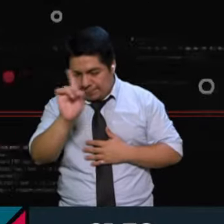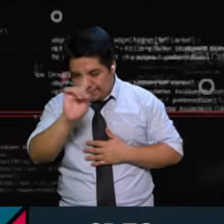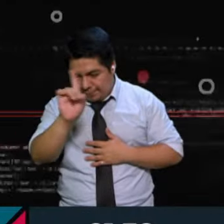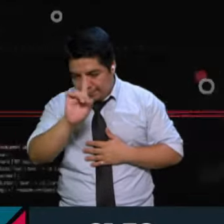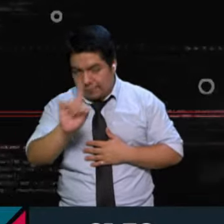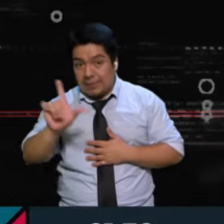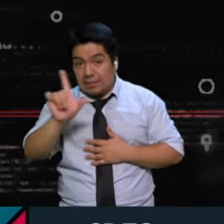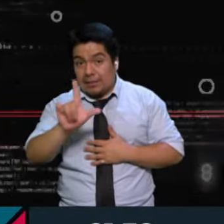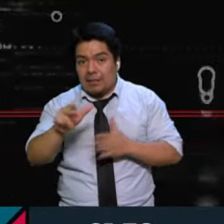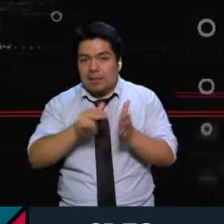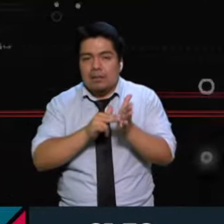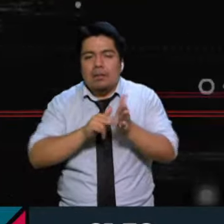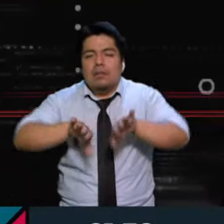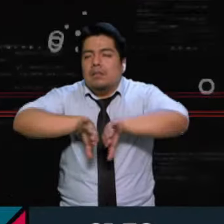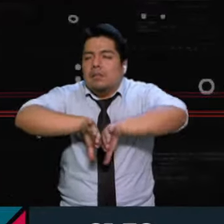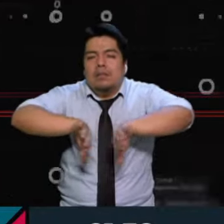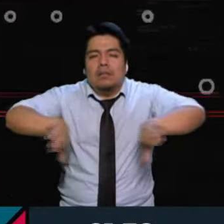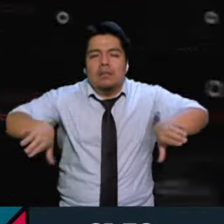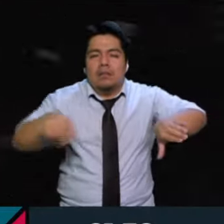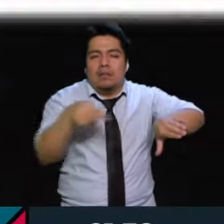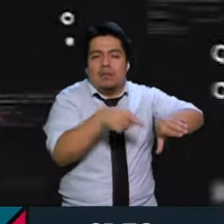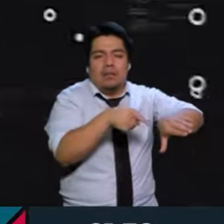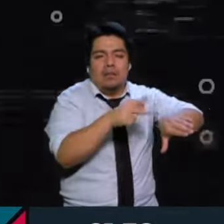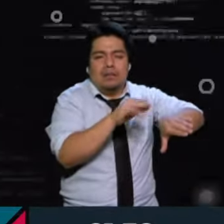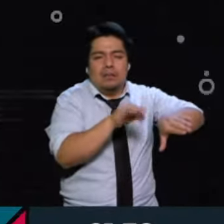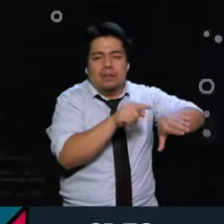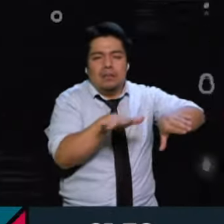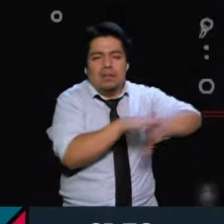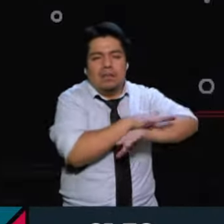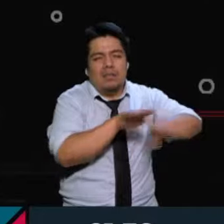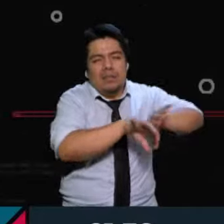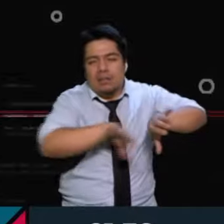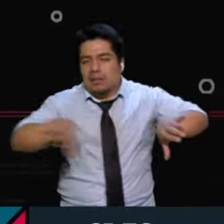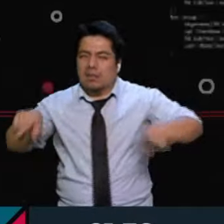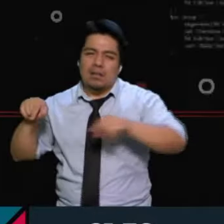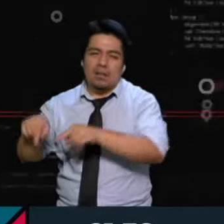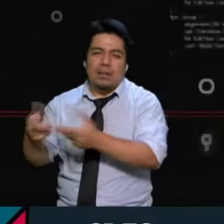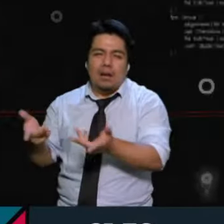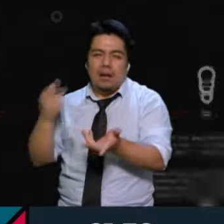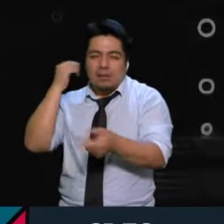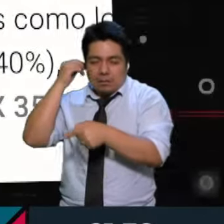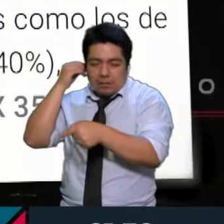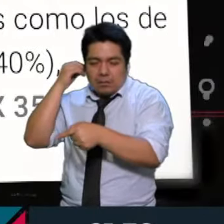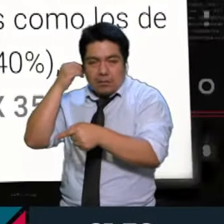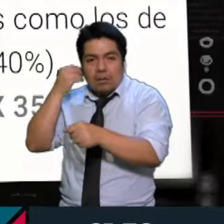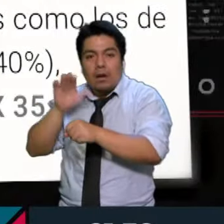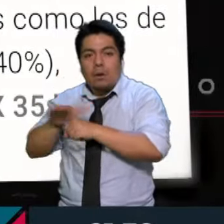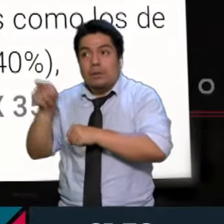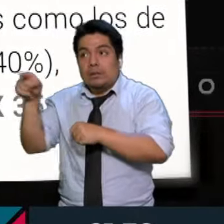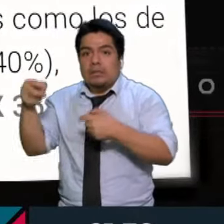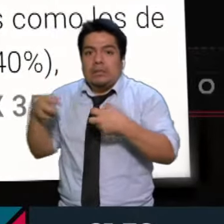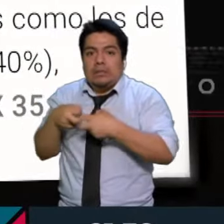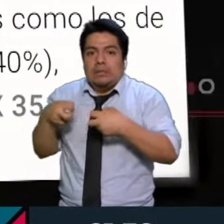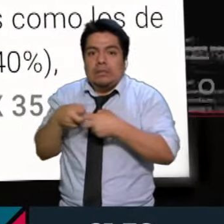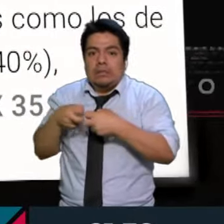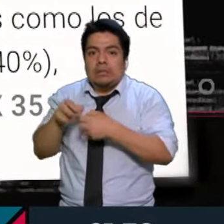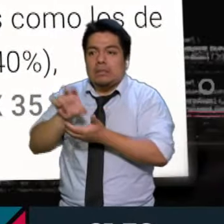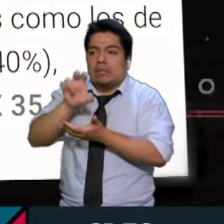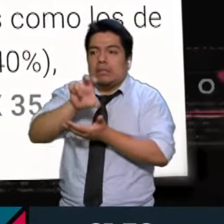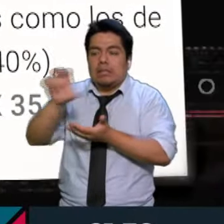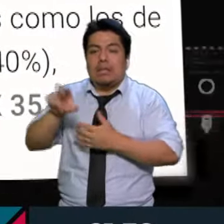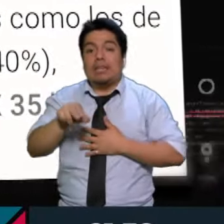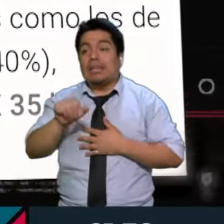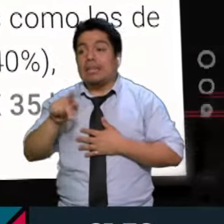negro nada tienen que ver con las iniciativas de reforma a la Constitución. Las principales causas fueron el pánico causado entre inversores del